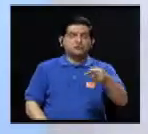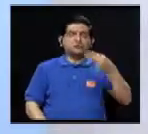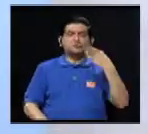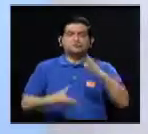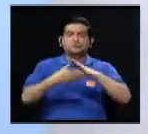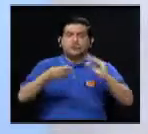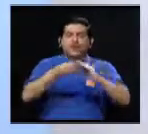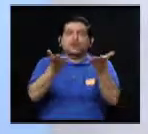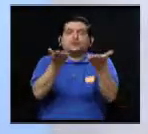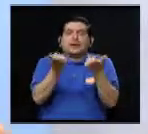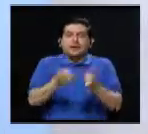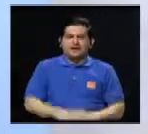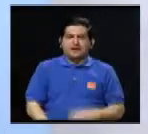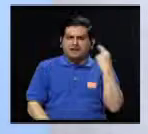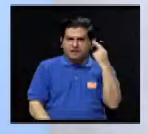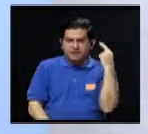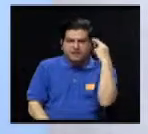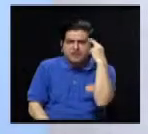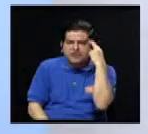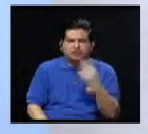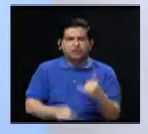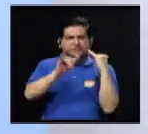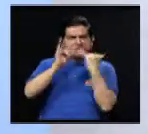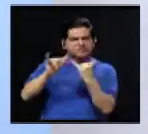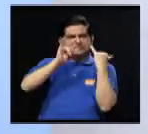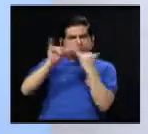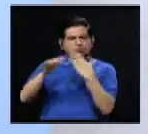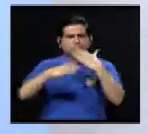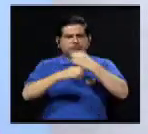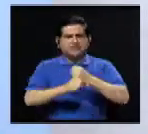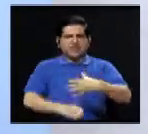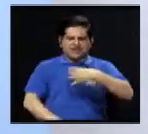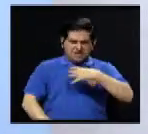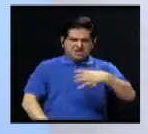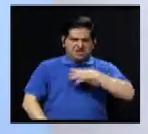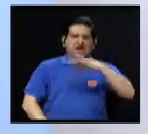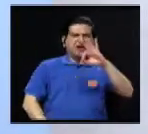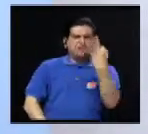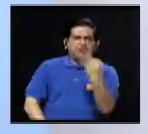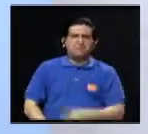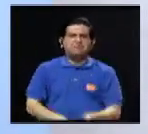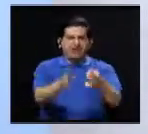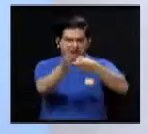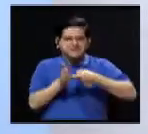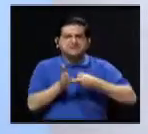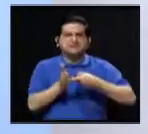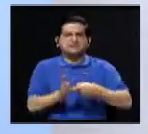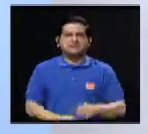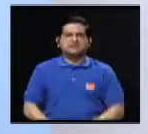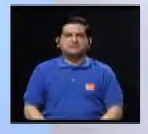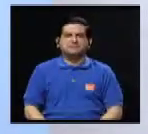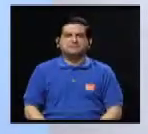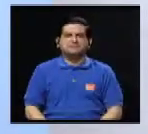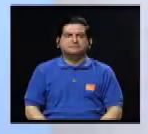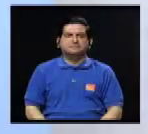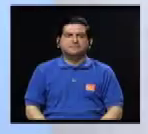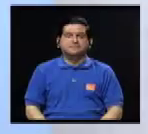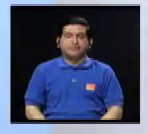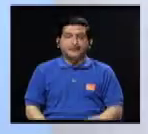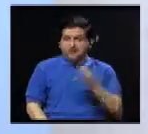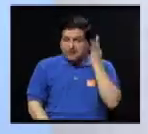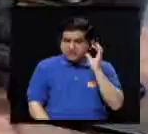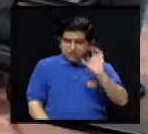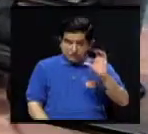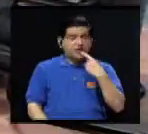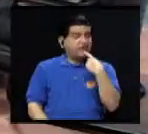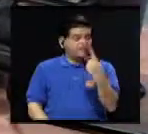historia precisamente para denunciar, para protestar, para exigir. Doña Claudia en